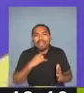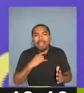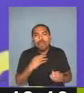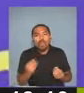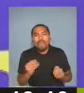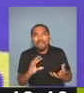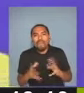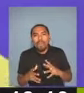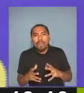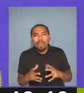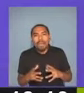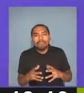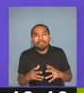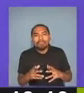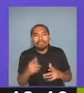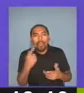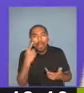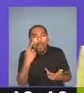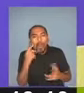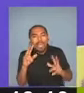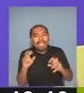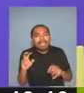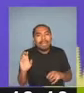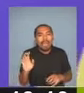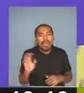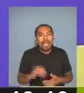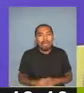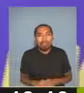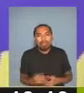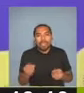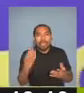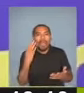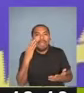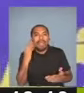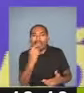por esta situación. Jorge, ¿cómo te va? Muy buenas tardes.